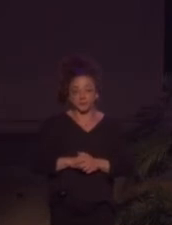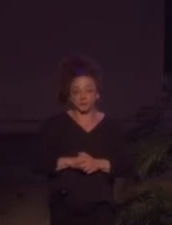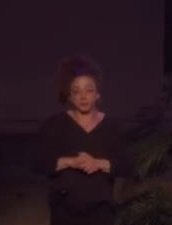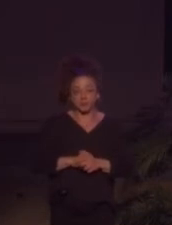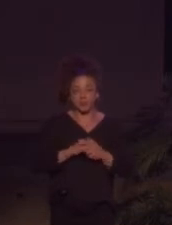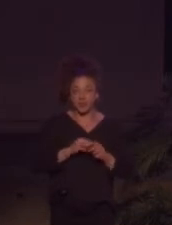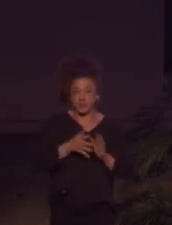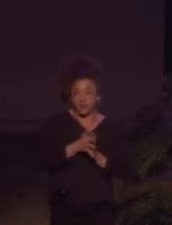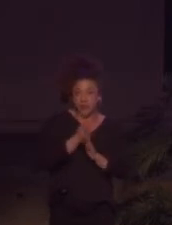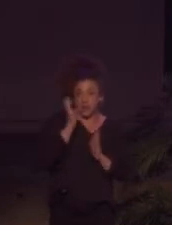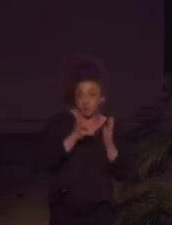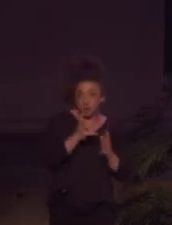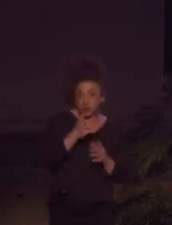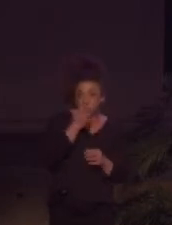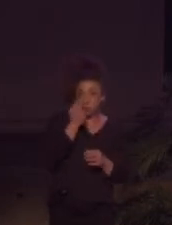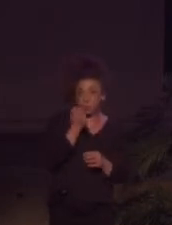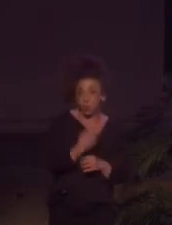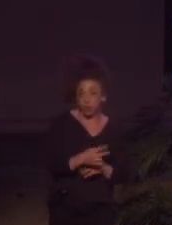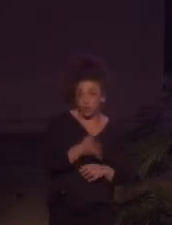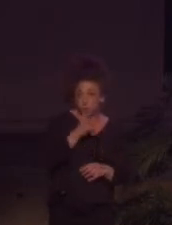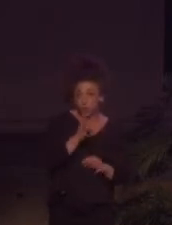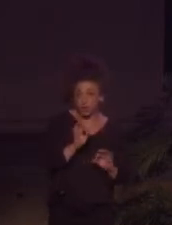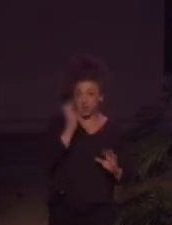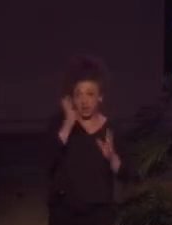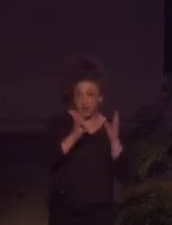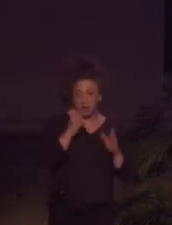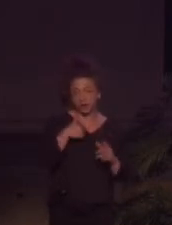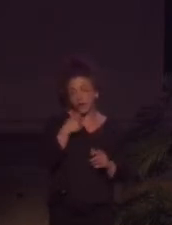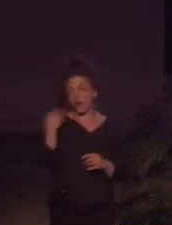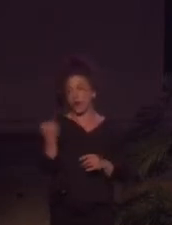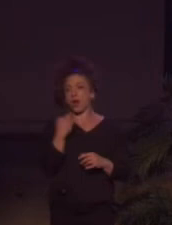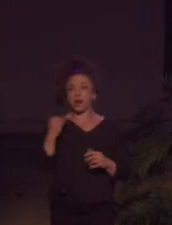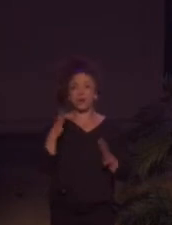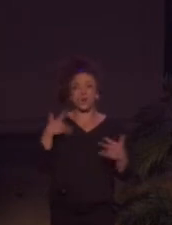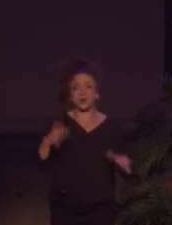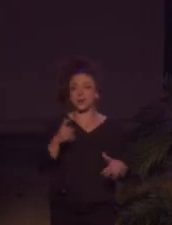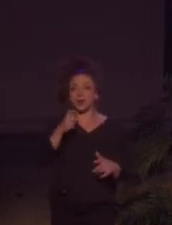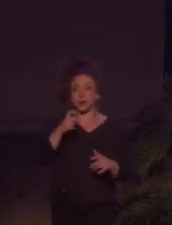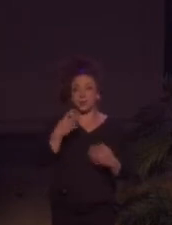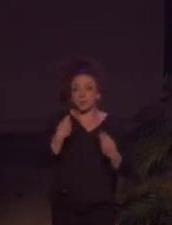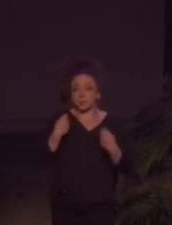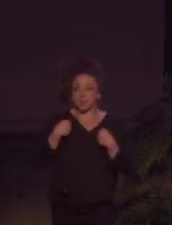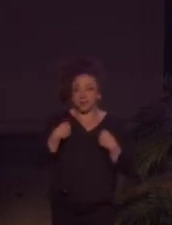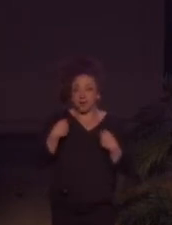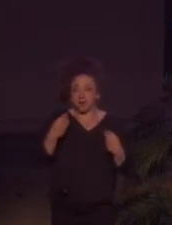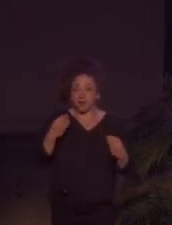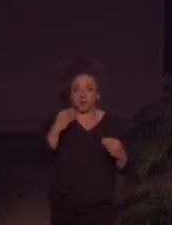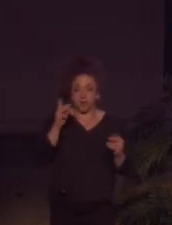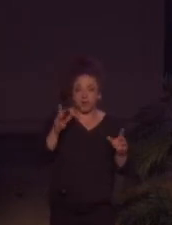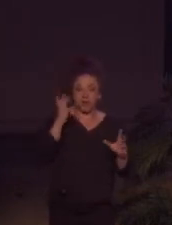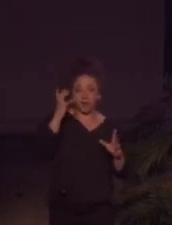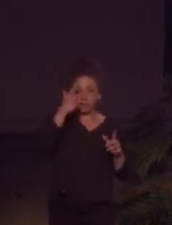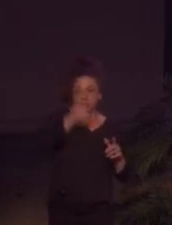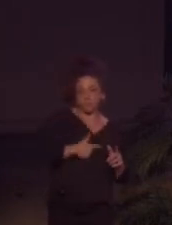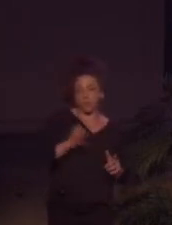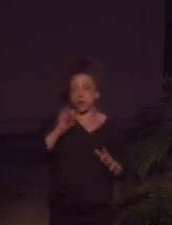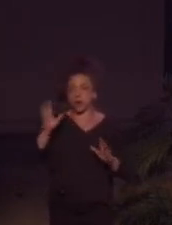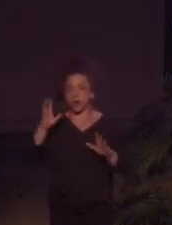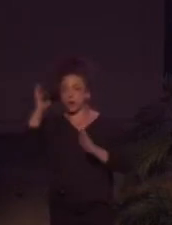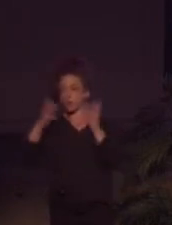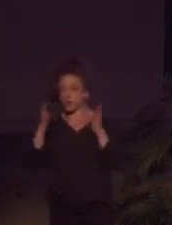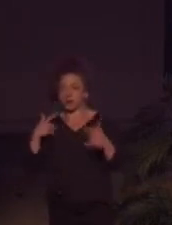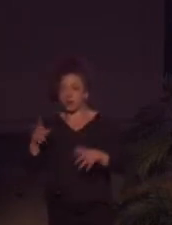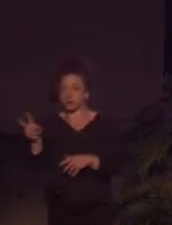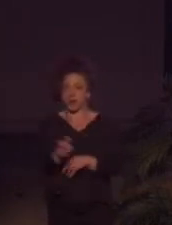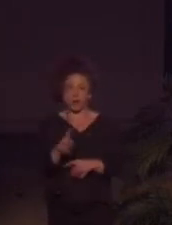importan, si luchamos para que todos los cuerpos importen, pues no creo que sea muy, pues muy ético sacrificar a alguien. Además,